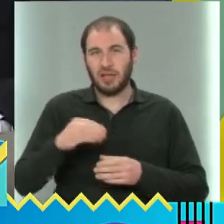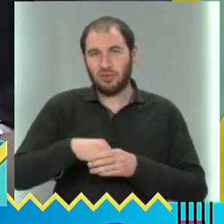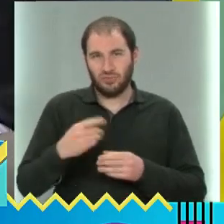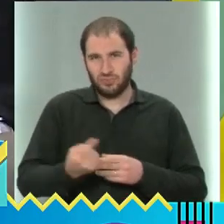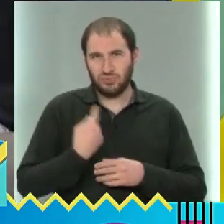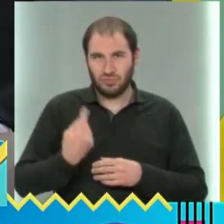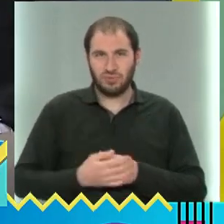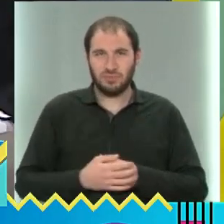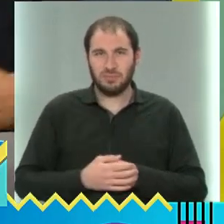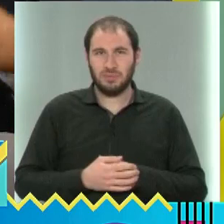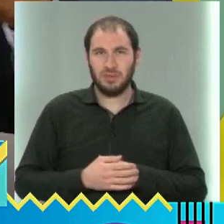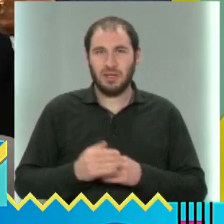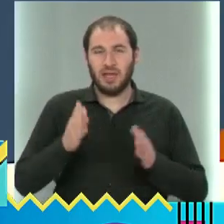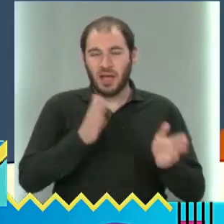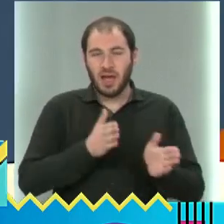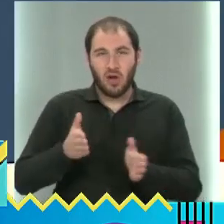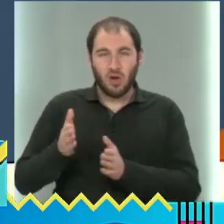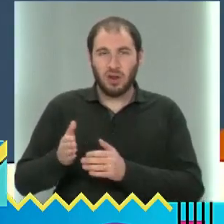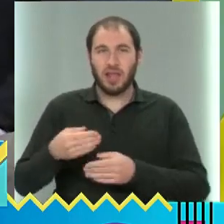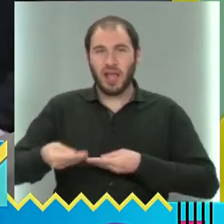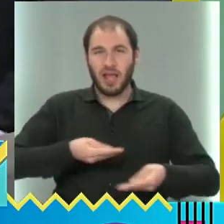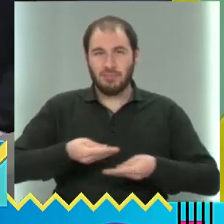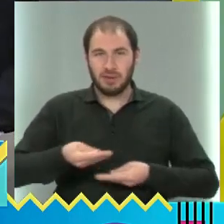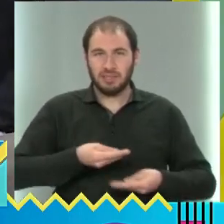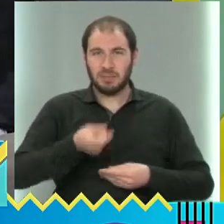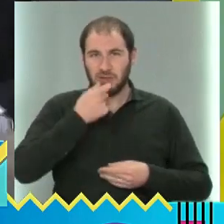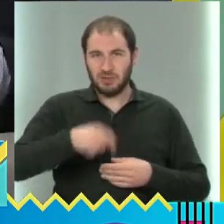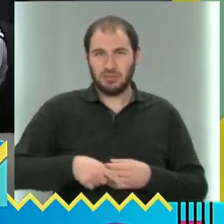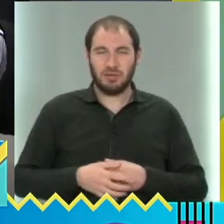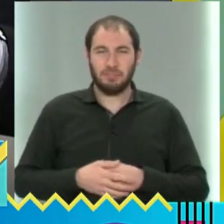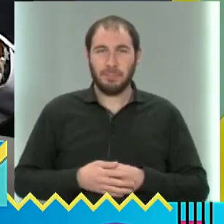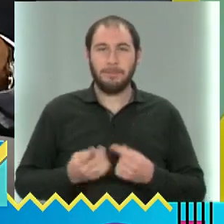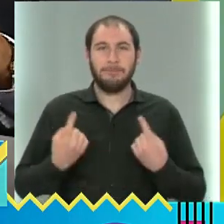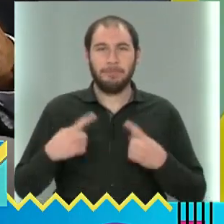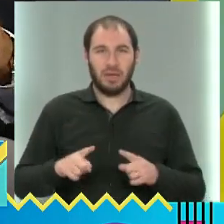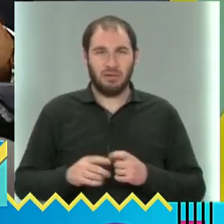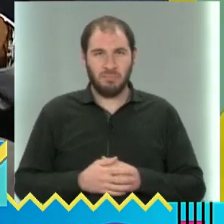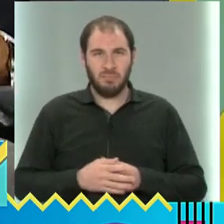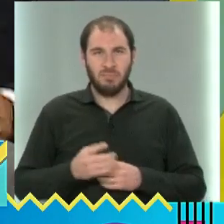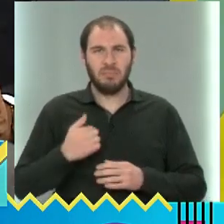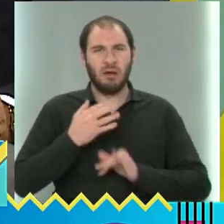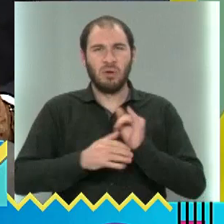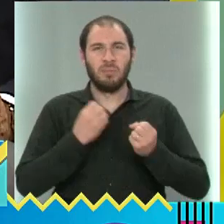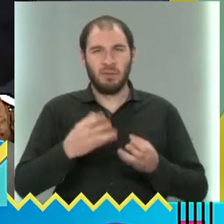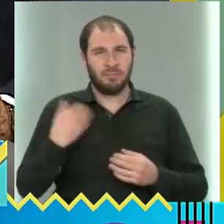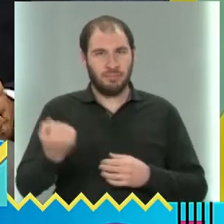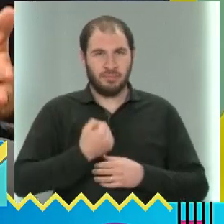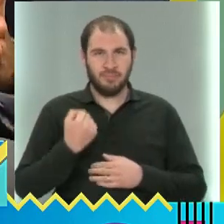nosotros tenemos en la estructura de nuestras empresas mendocinas. Pero a ver, voy a esto porque es